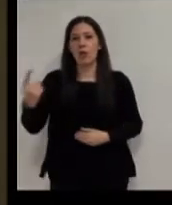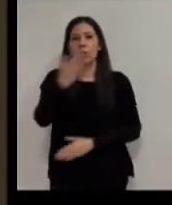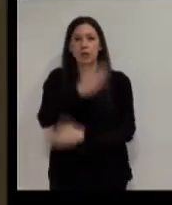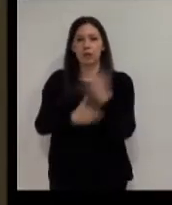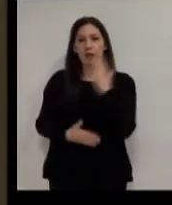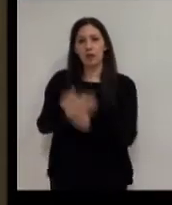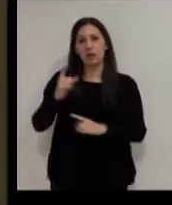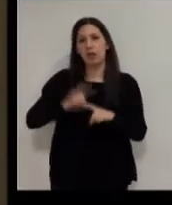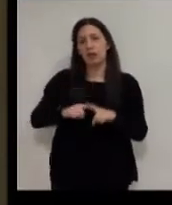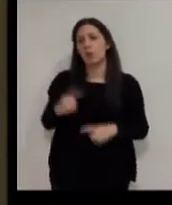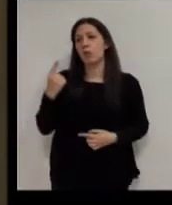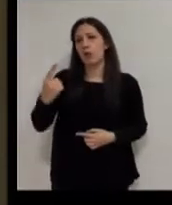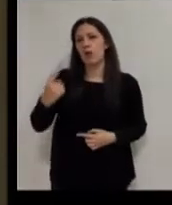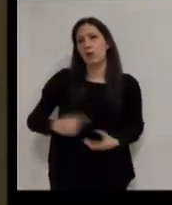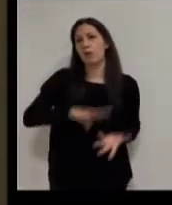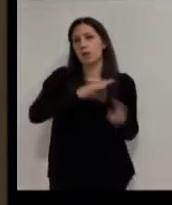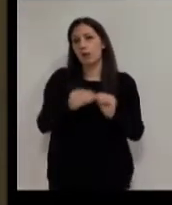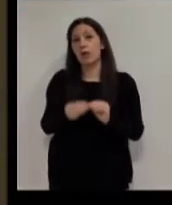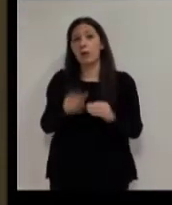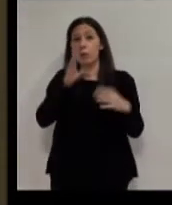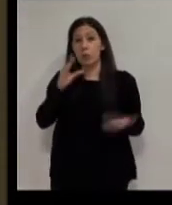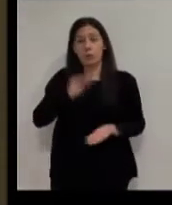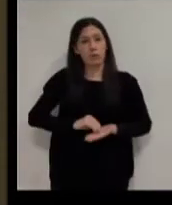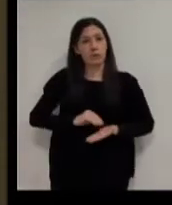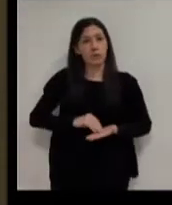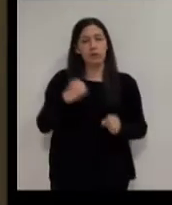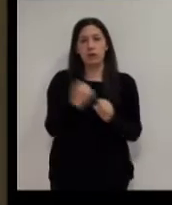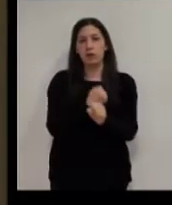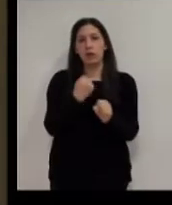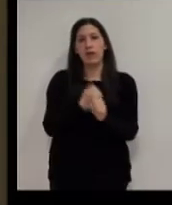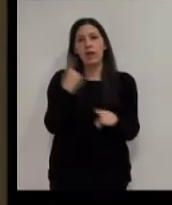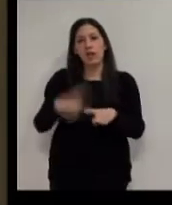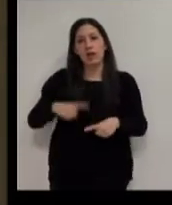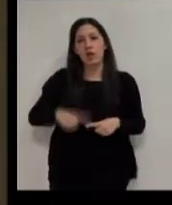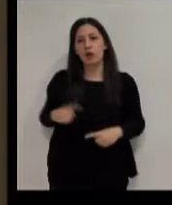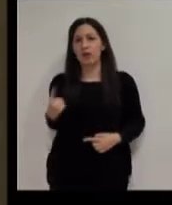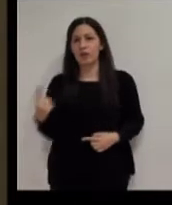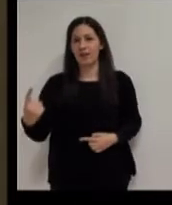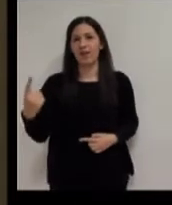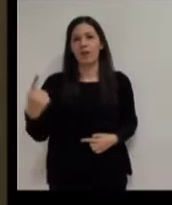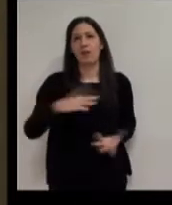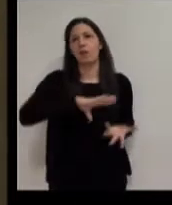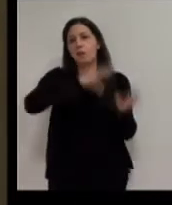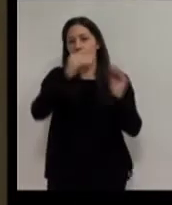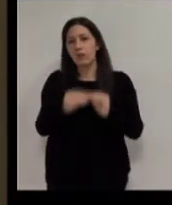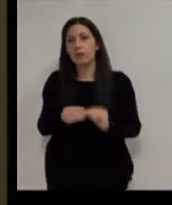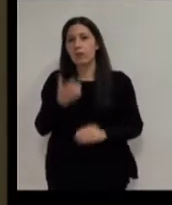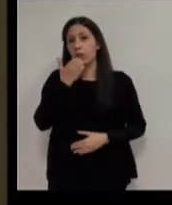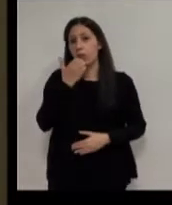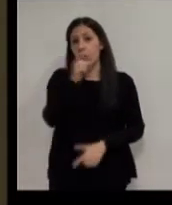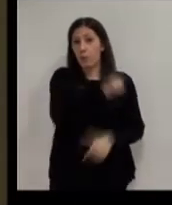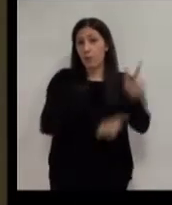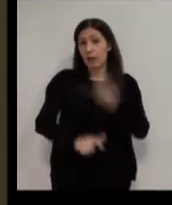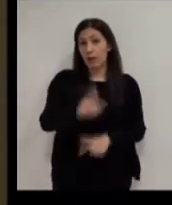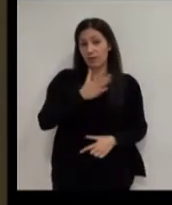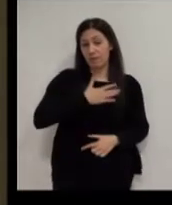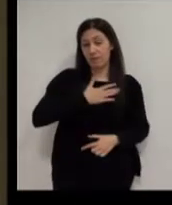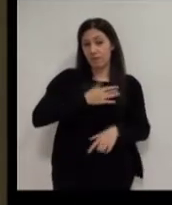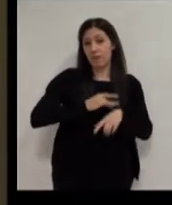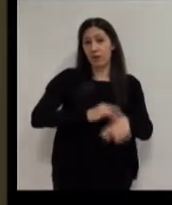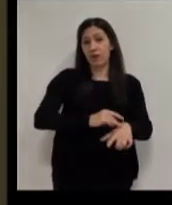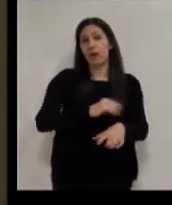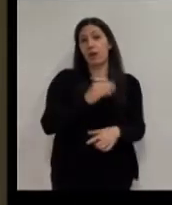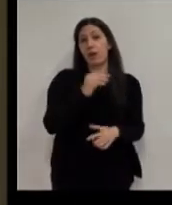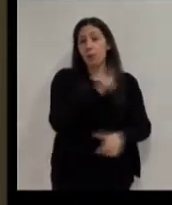cada discapacidad. Porque aquí muchas veces en lo que hay que trabajar es en trajes a medida. Desde